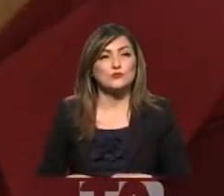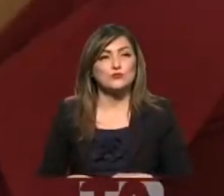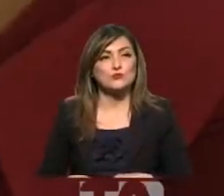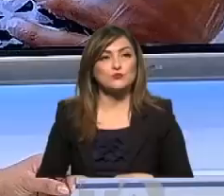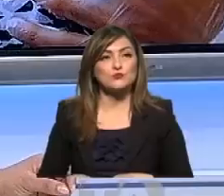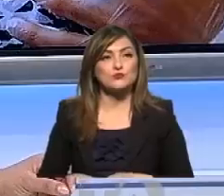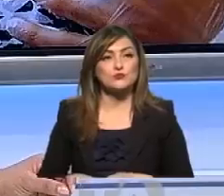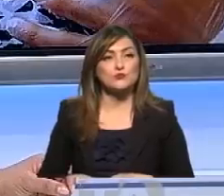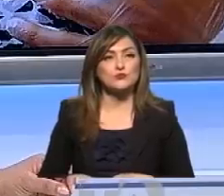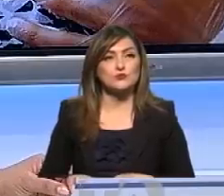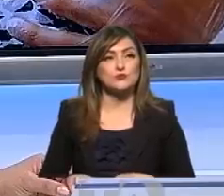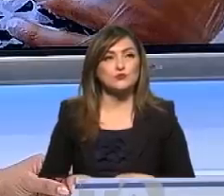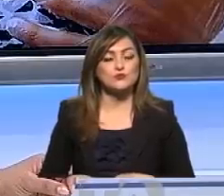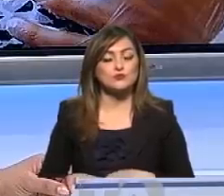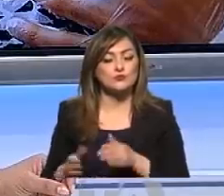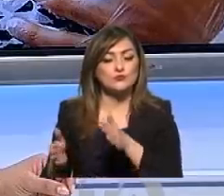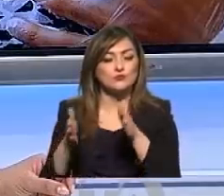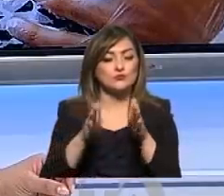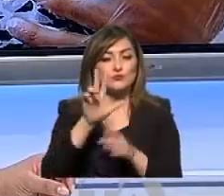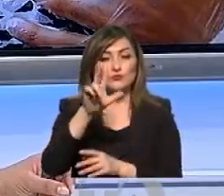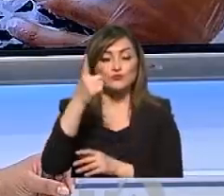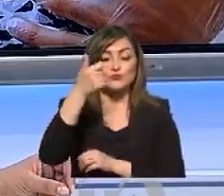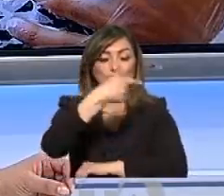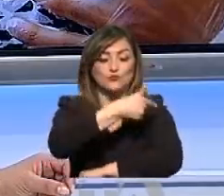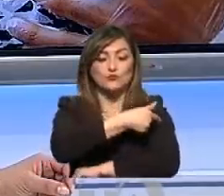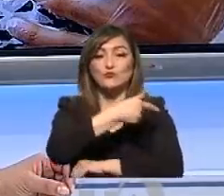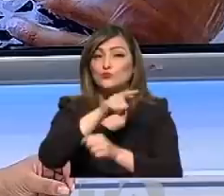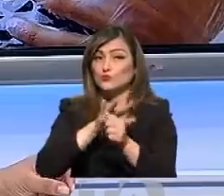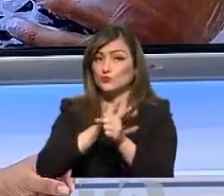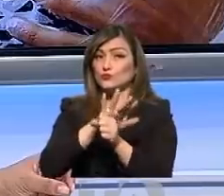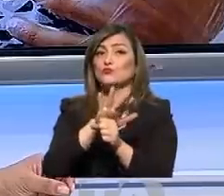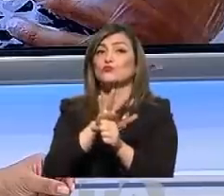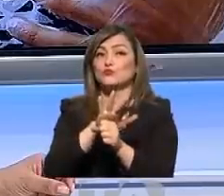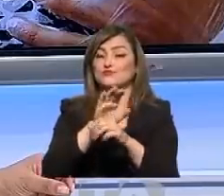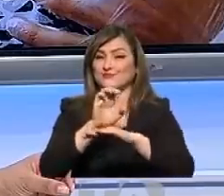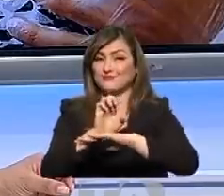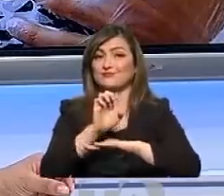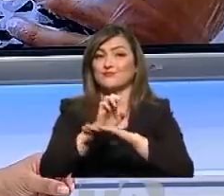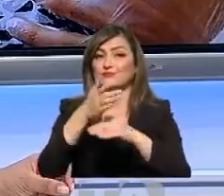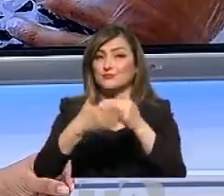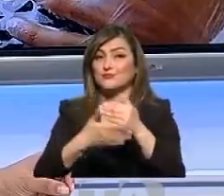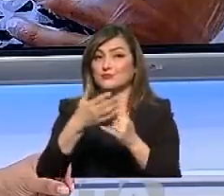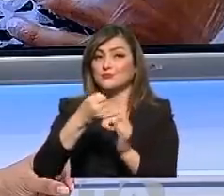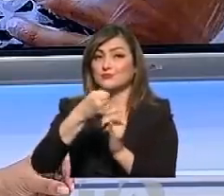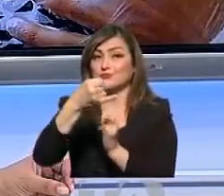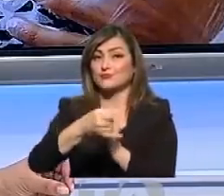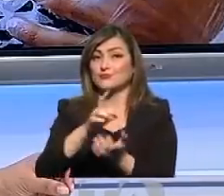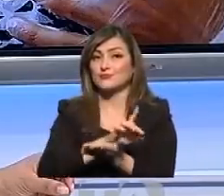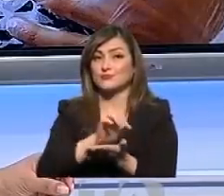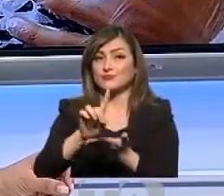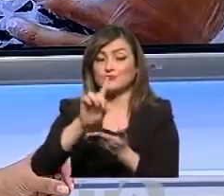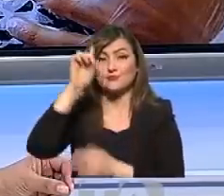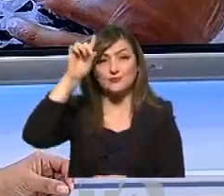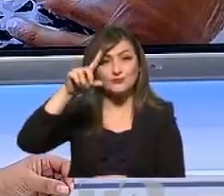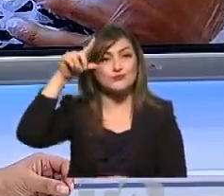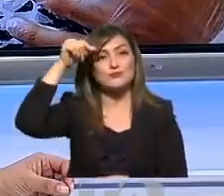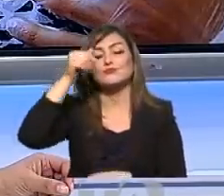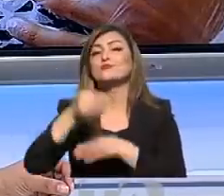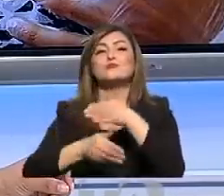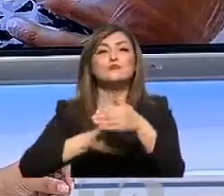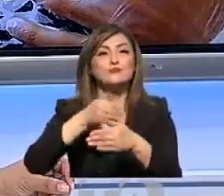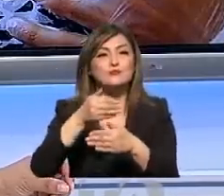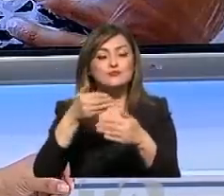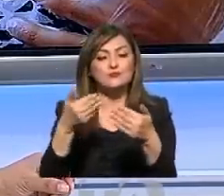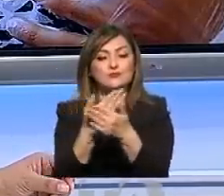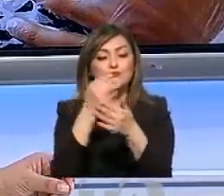24 horas. 3 millones de vacunas contra el coronavirus tendrá Ecuador hasta este fin de semana. El gobierno avanza en